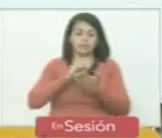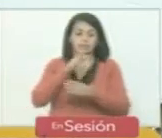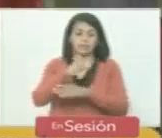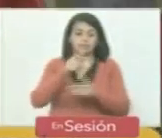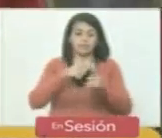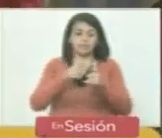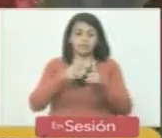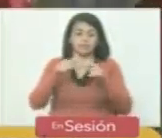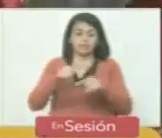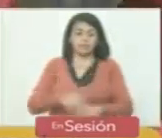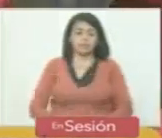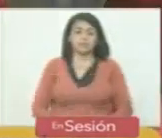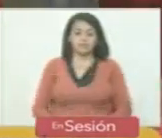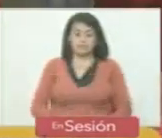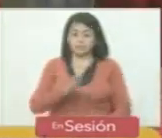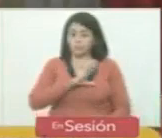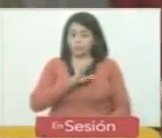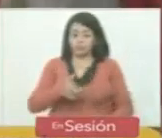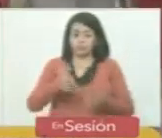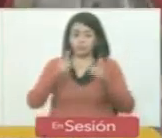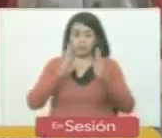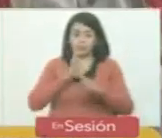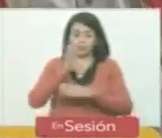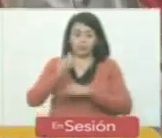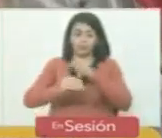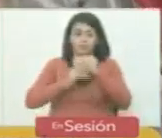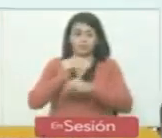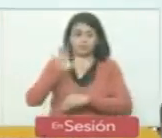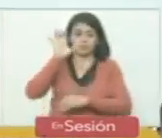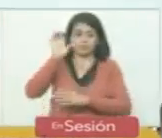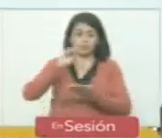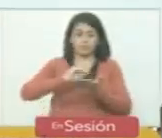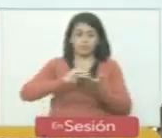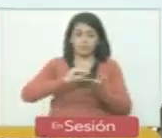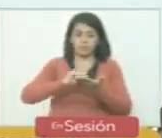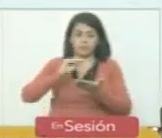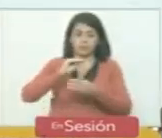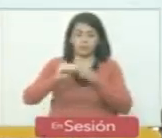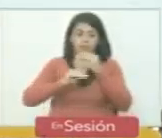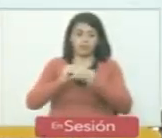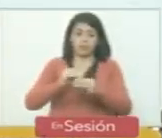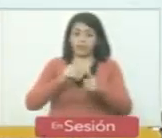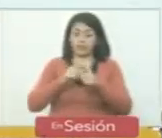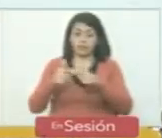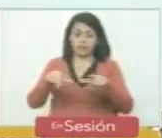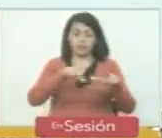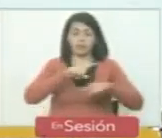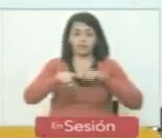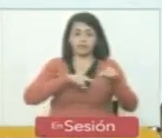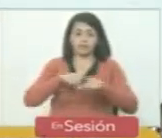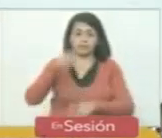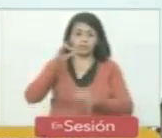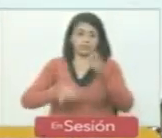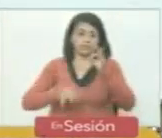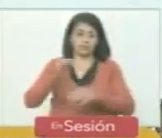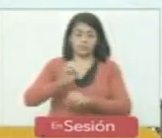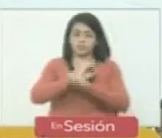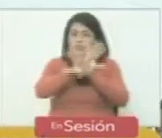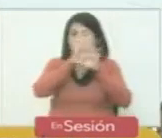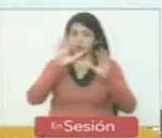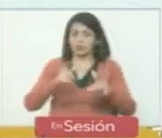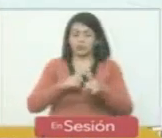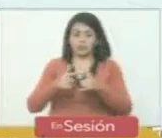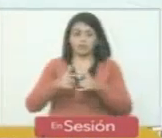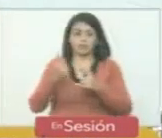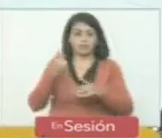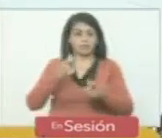dolosas de autoridades de ese país, posteriormente amparadas por una orden judicial claramente